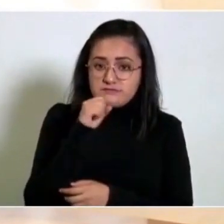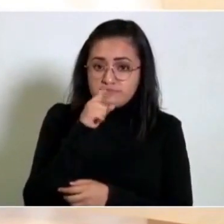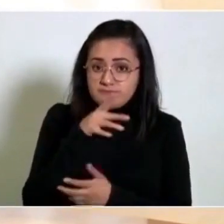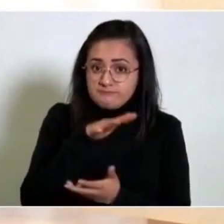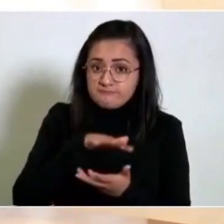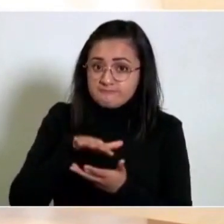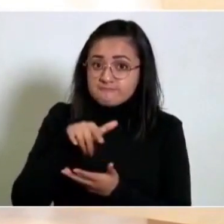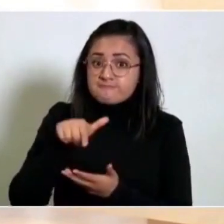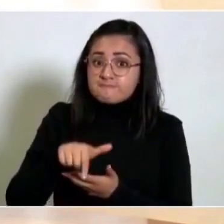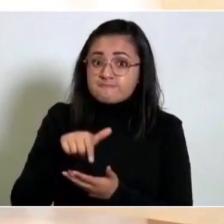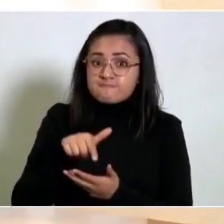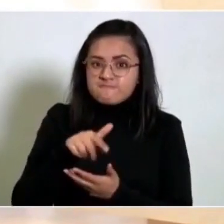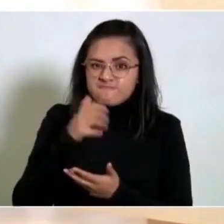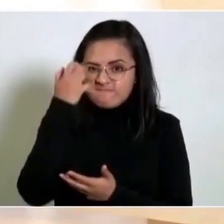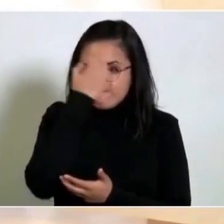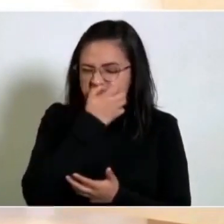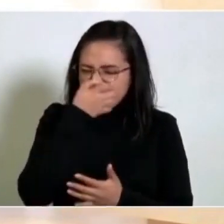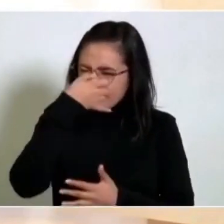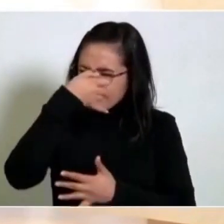forense,